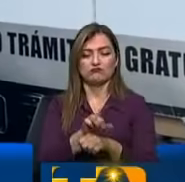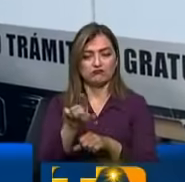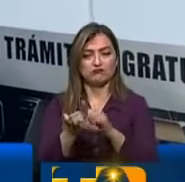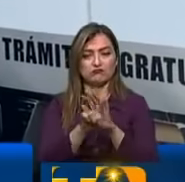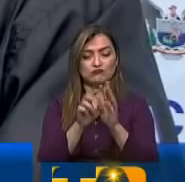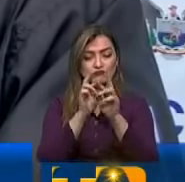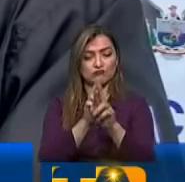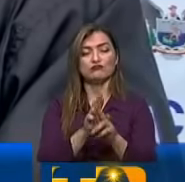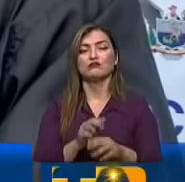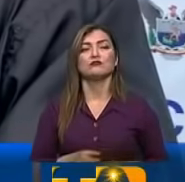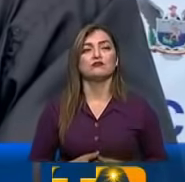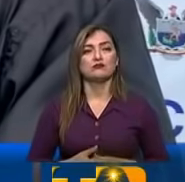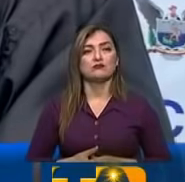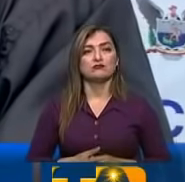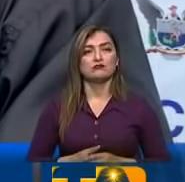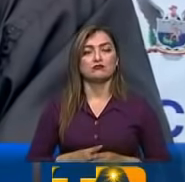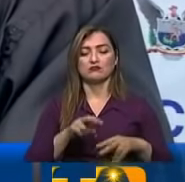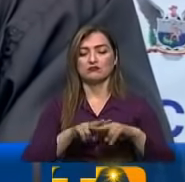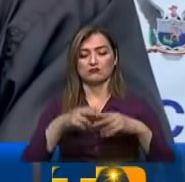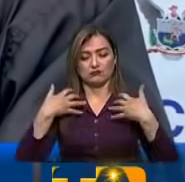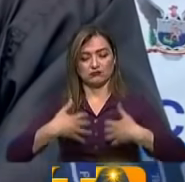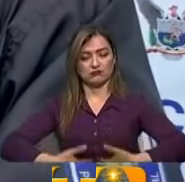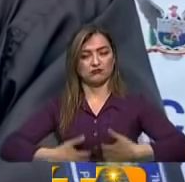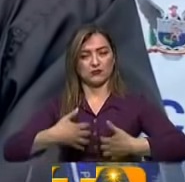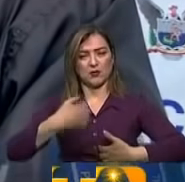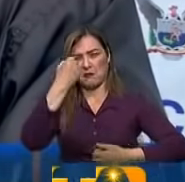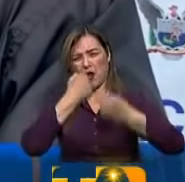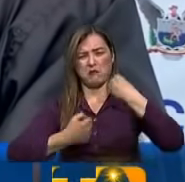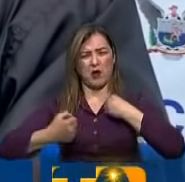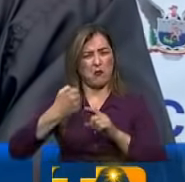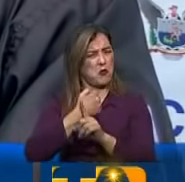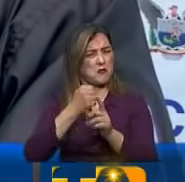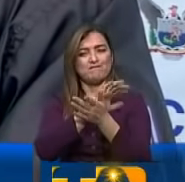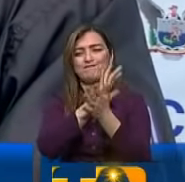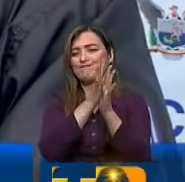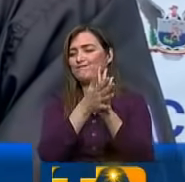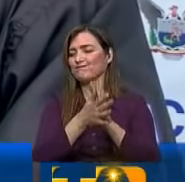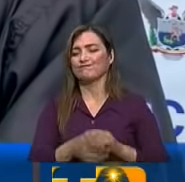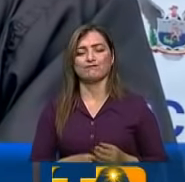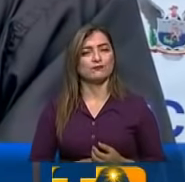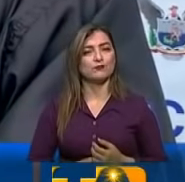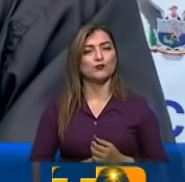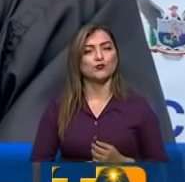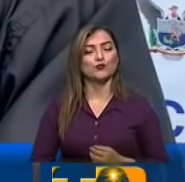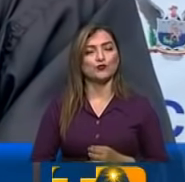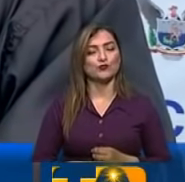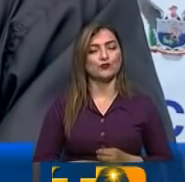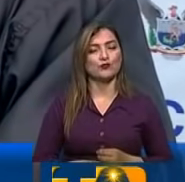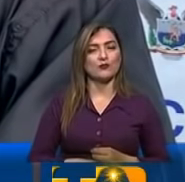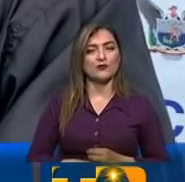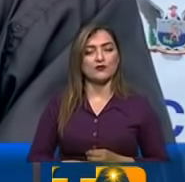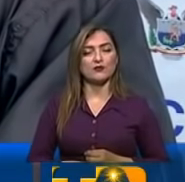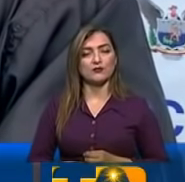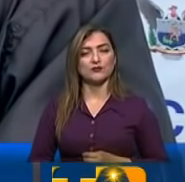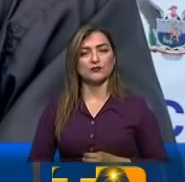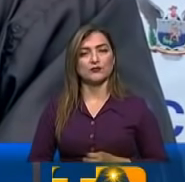verificó todo el cuerpo y no presentan huellas de violencia, absolutamente. Con lo que se estaría